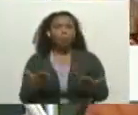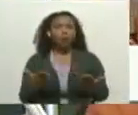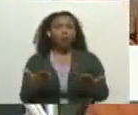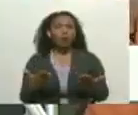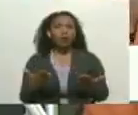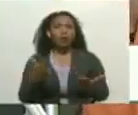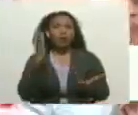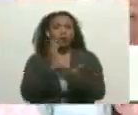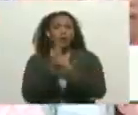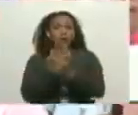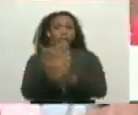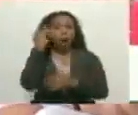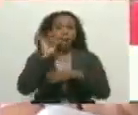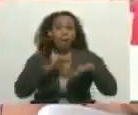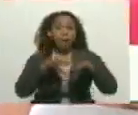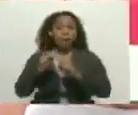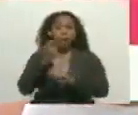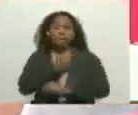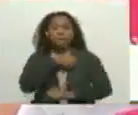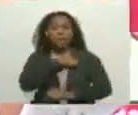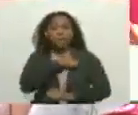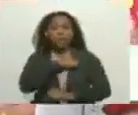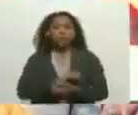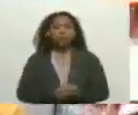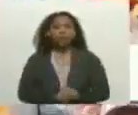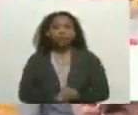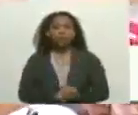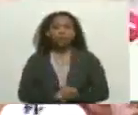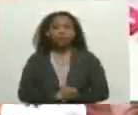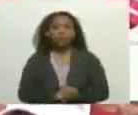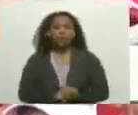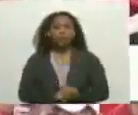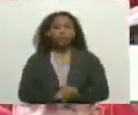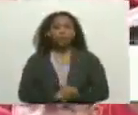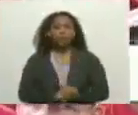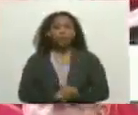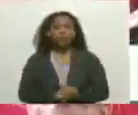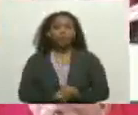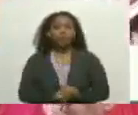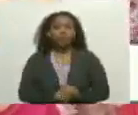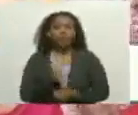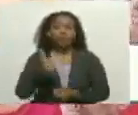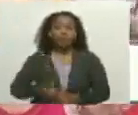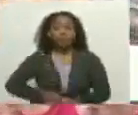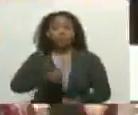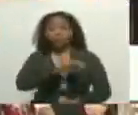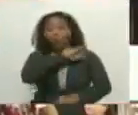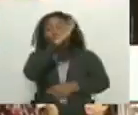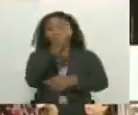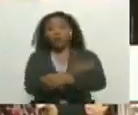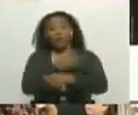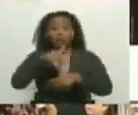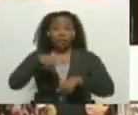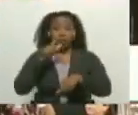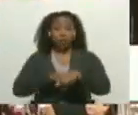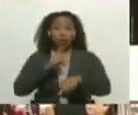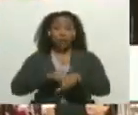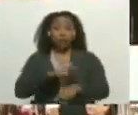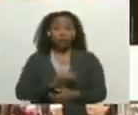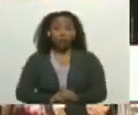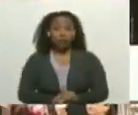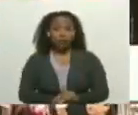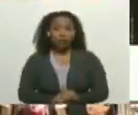enfrentaban al imperialismo español o al imperio español, que era el más poderoso, de los más poderosos de la época, pues, y de aquí